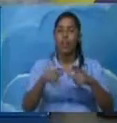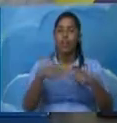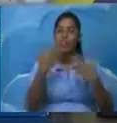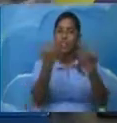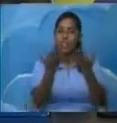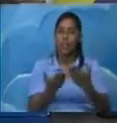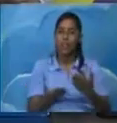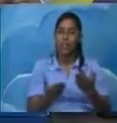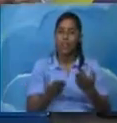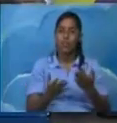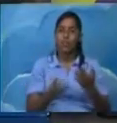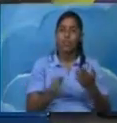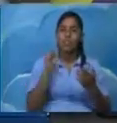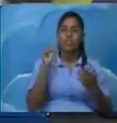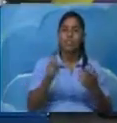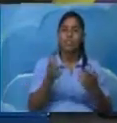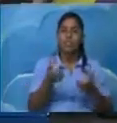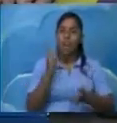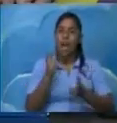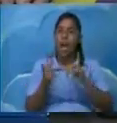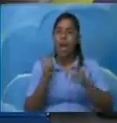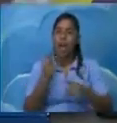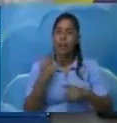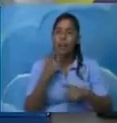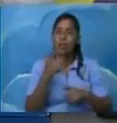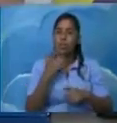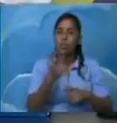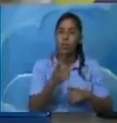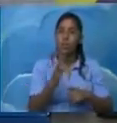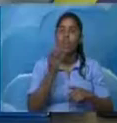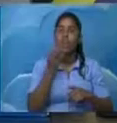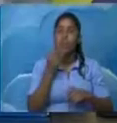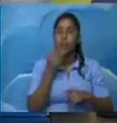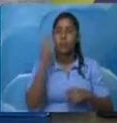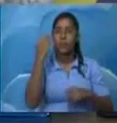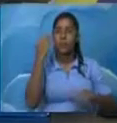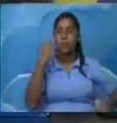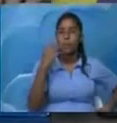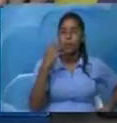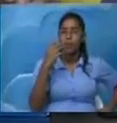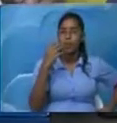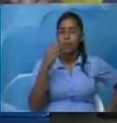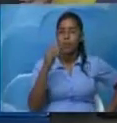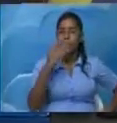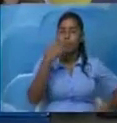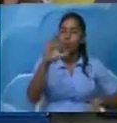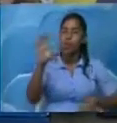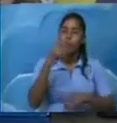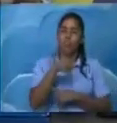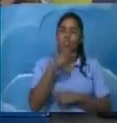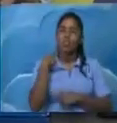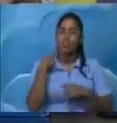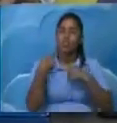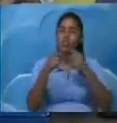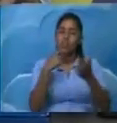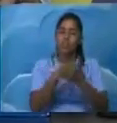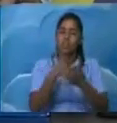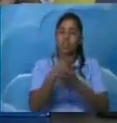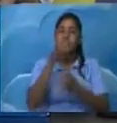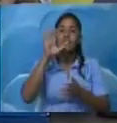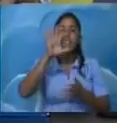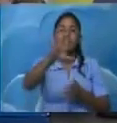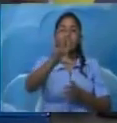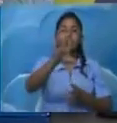reintegro. Si hay extranjeros en nuestra... Colombiano, aquí está un colombiano. Yo le fijé